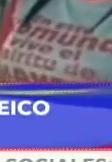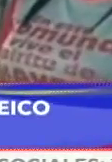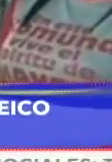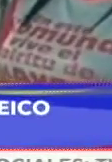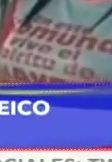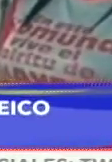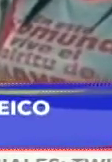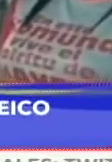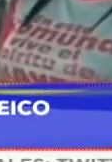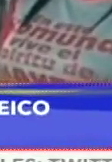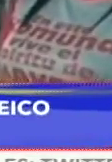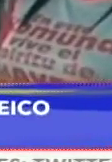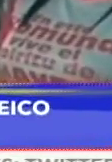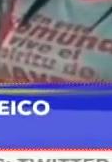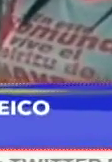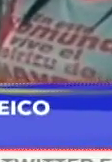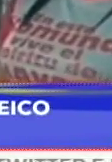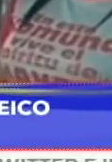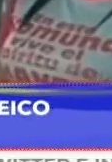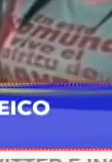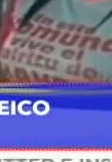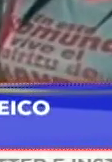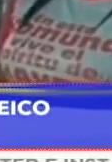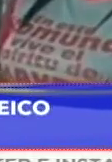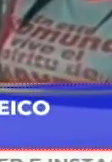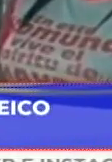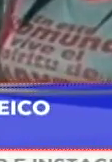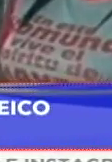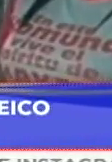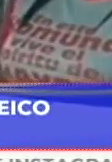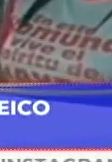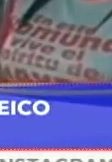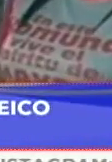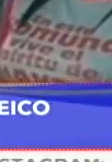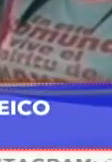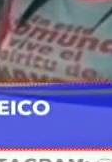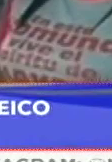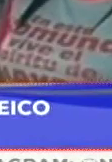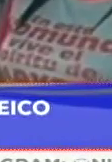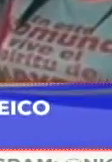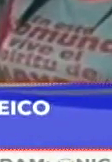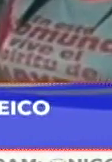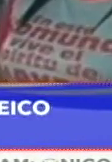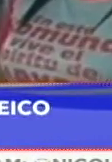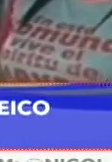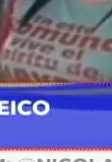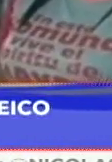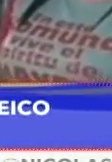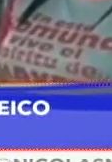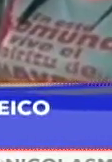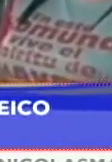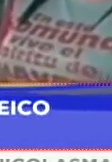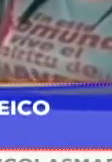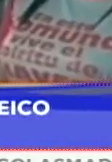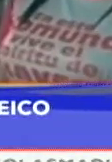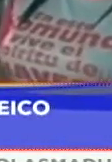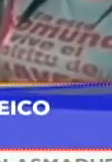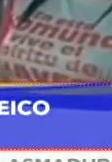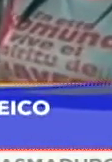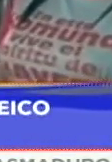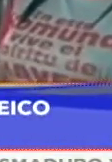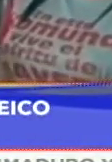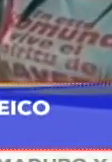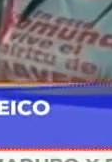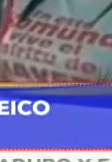Estamos produciendo en el estado Lara y vamos a seguir en todos los puntos, en todos los territorios, en todos los rincones, vamos a producir